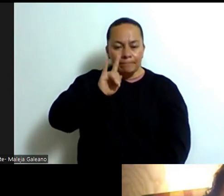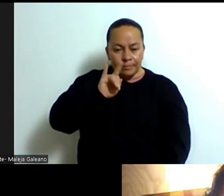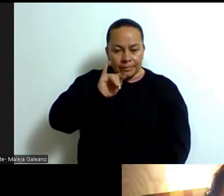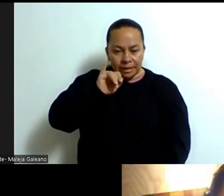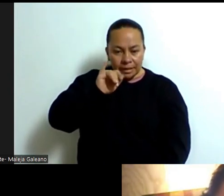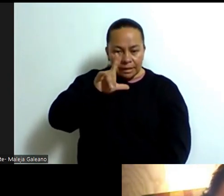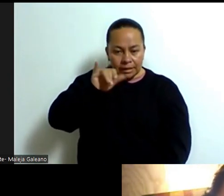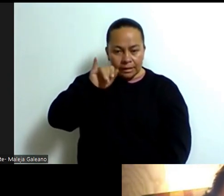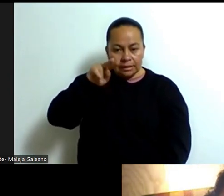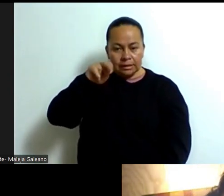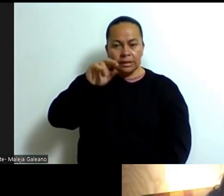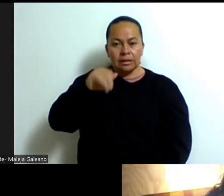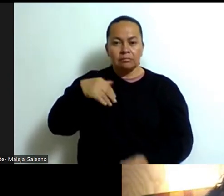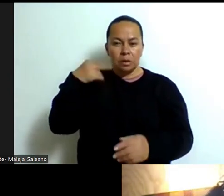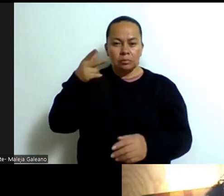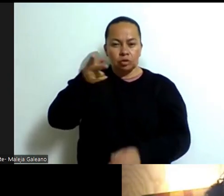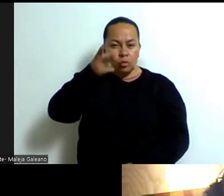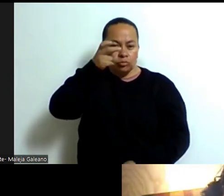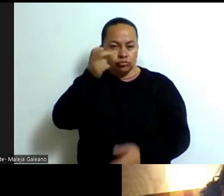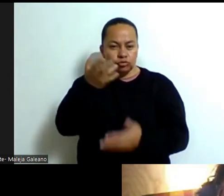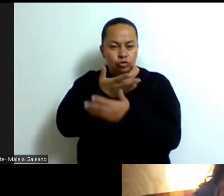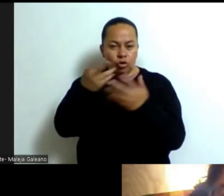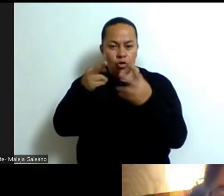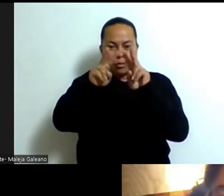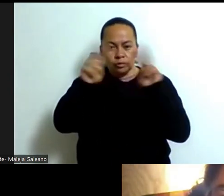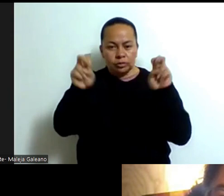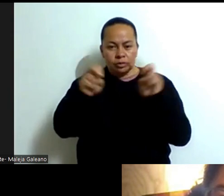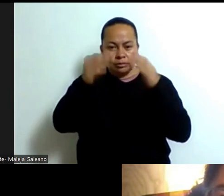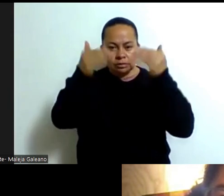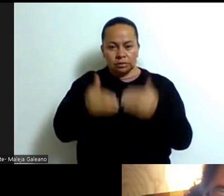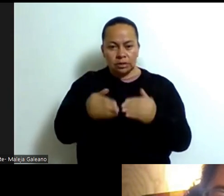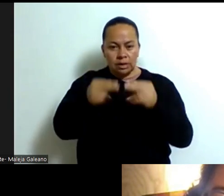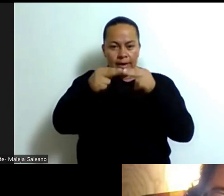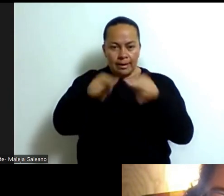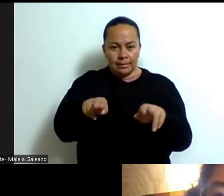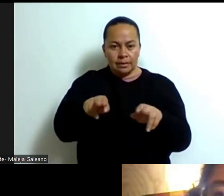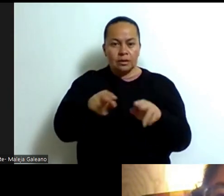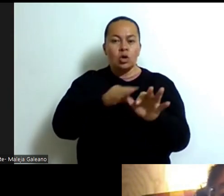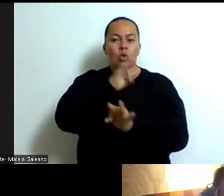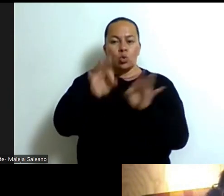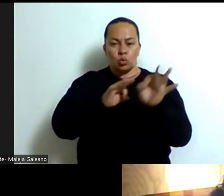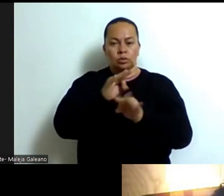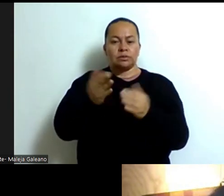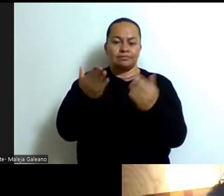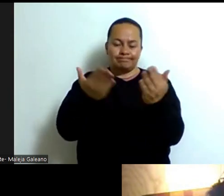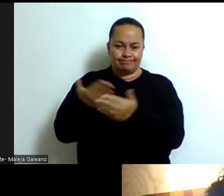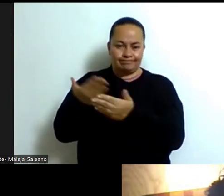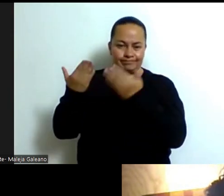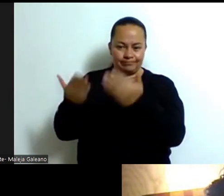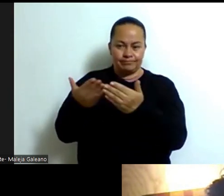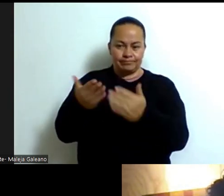generado a lo largo de estos años en tema de discapacidad género y cuidados bienvenida